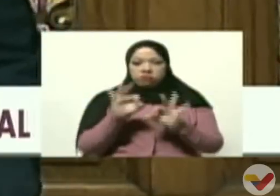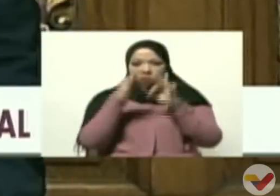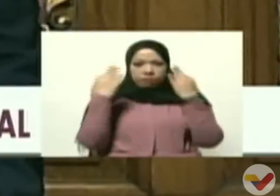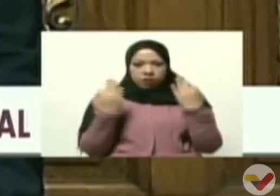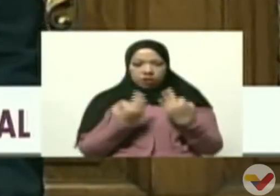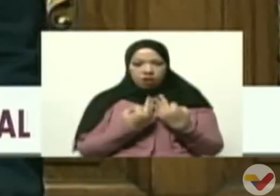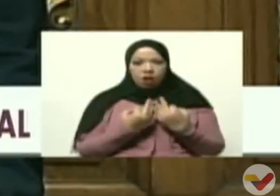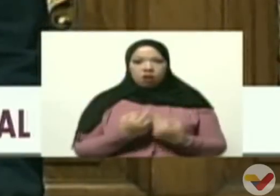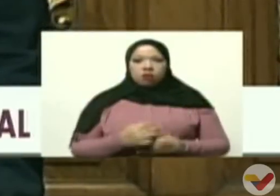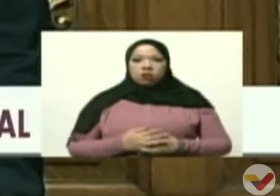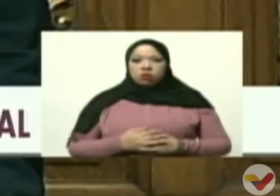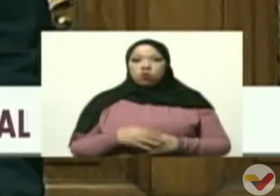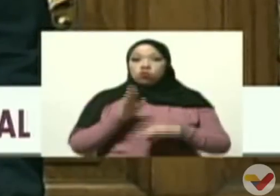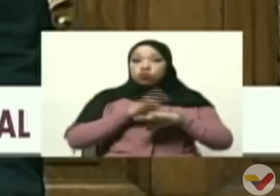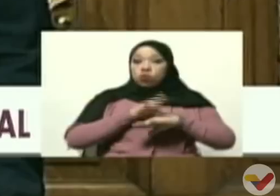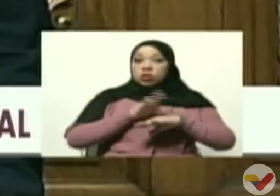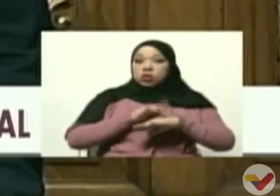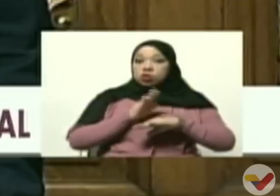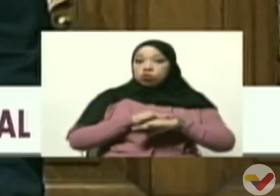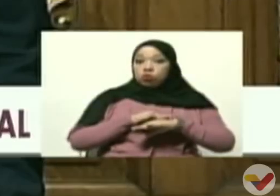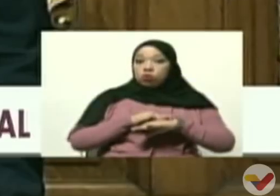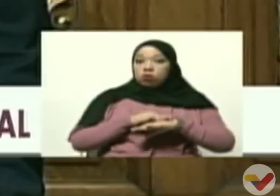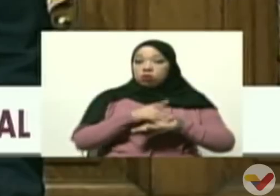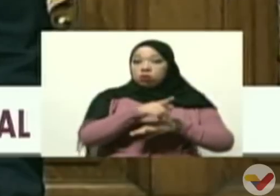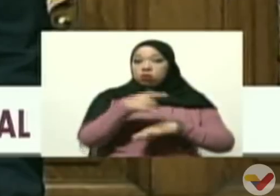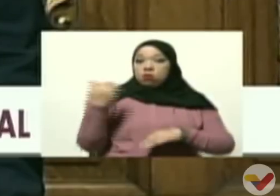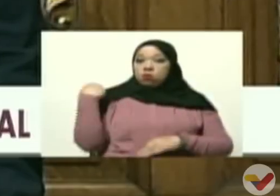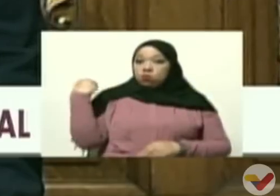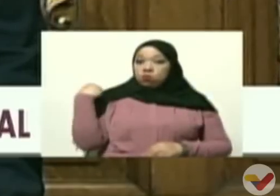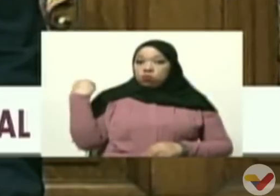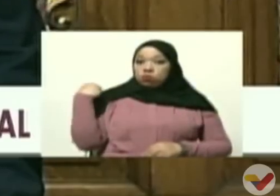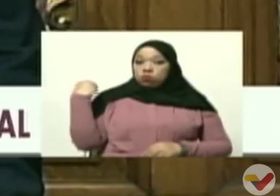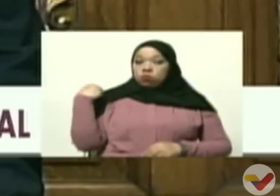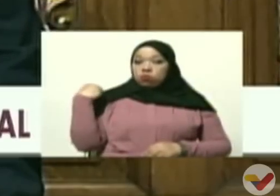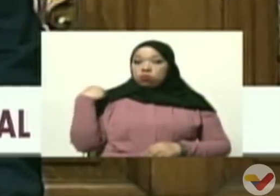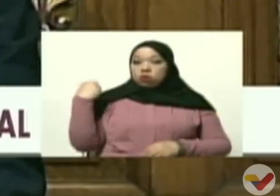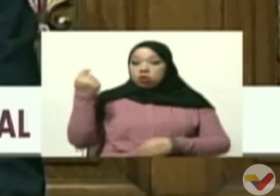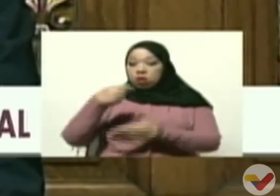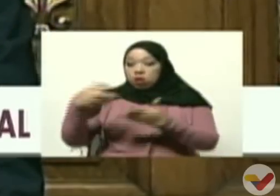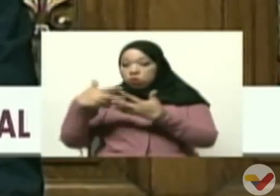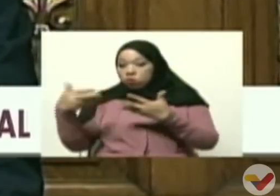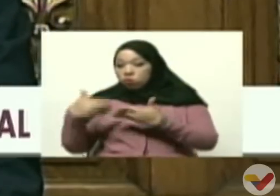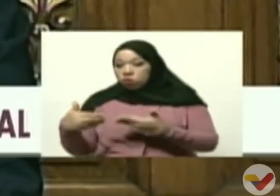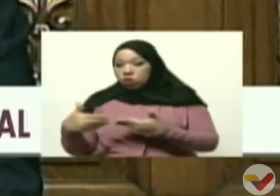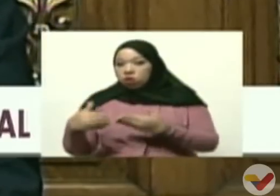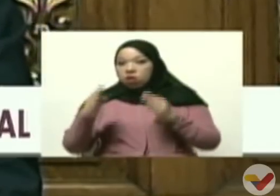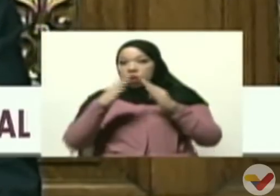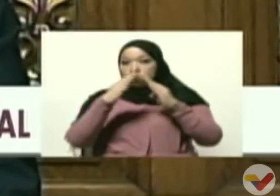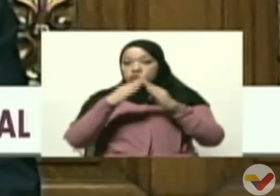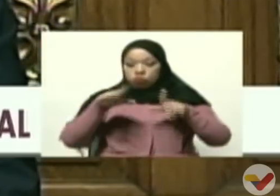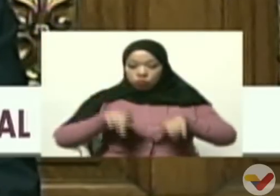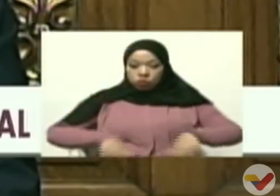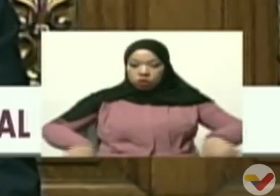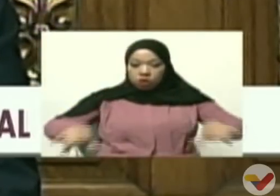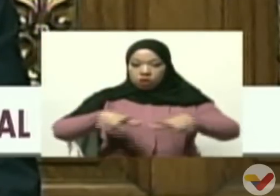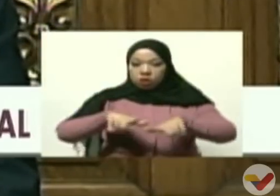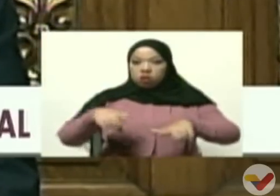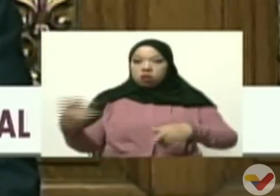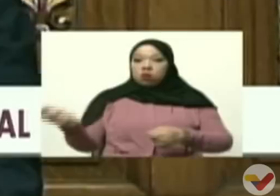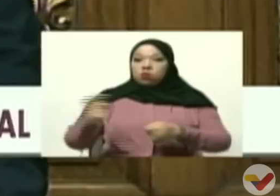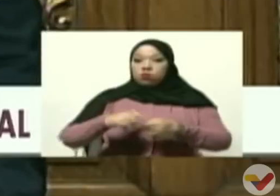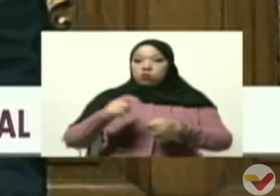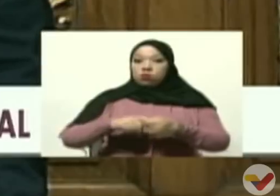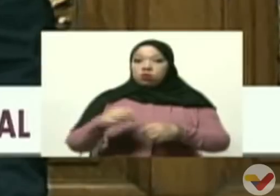se solicitó ante el Instituto Agrario Nacional la titularidad de unas tierras ubicadas en el